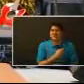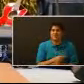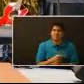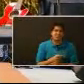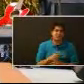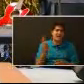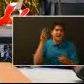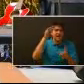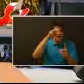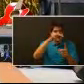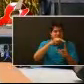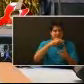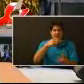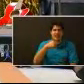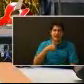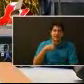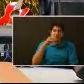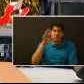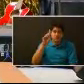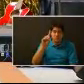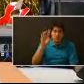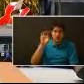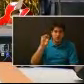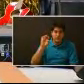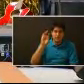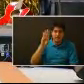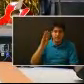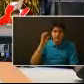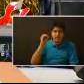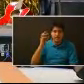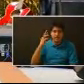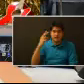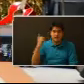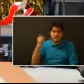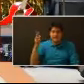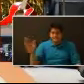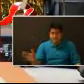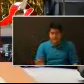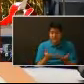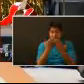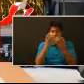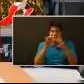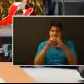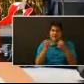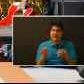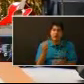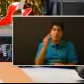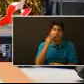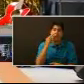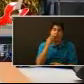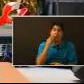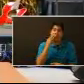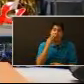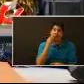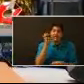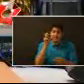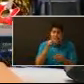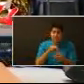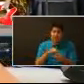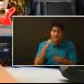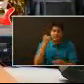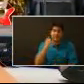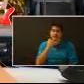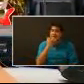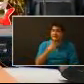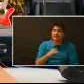hasta que yo, Débora, me levanté como madre en Israel. Dice, me levanté.